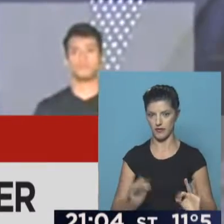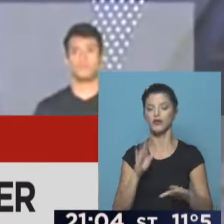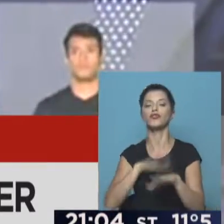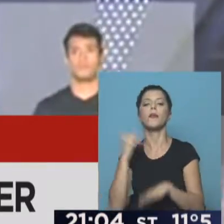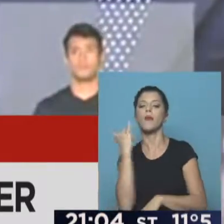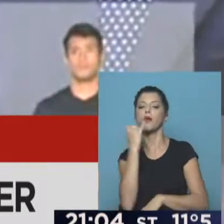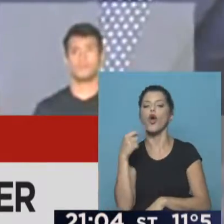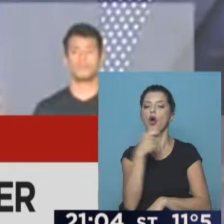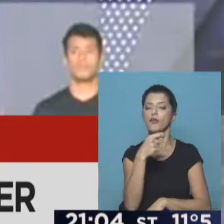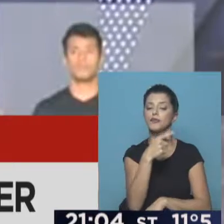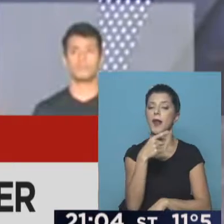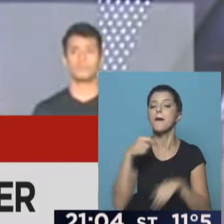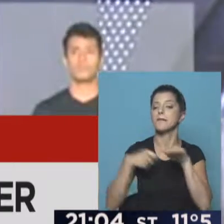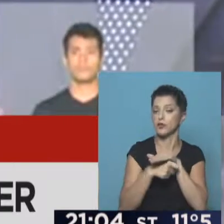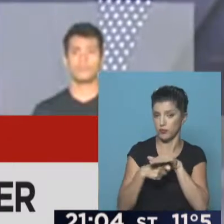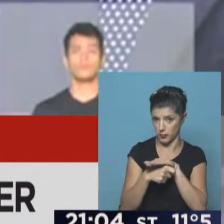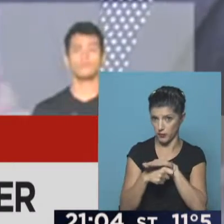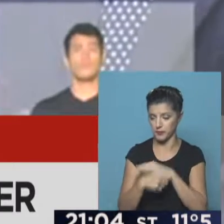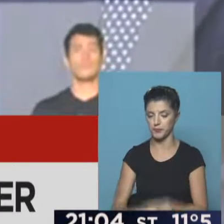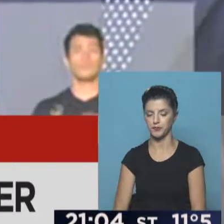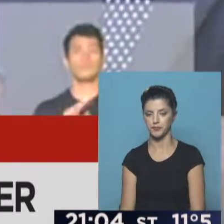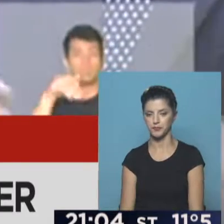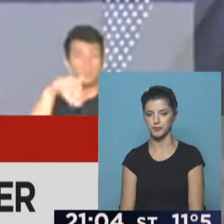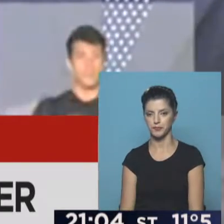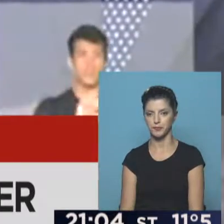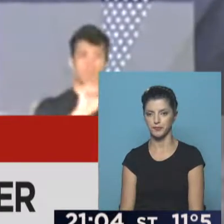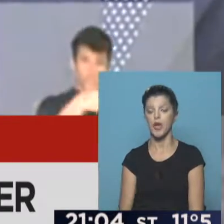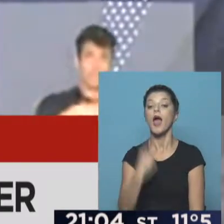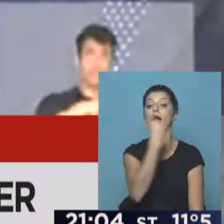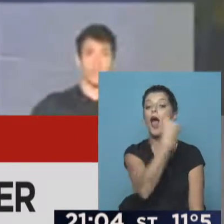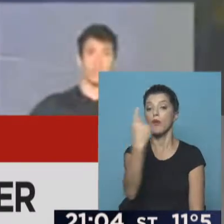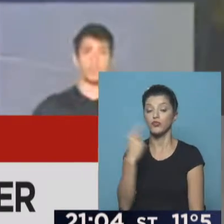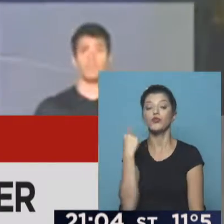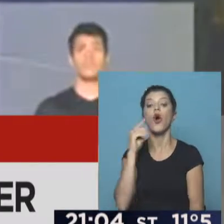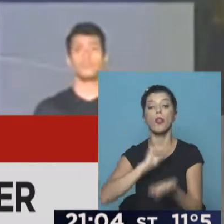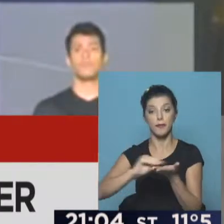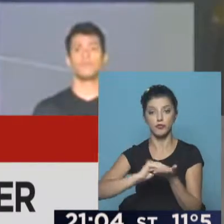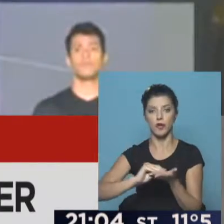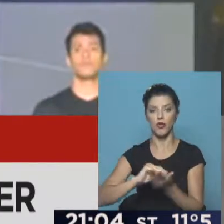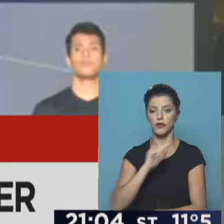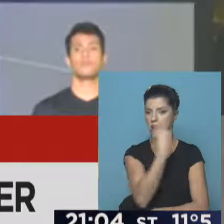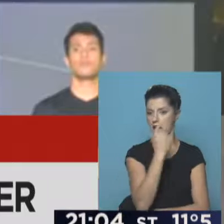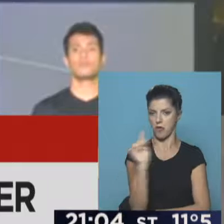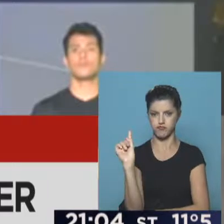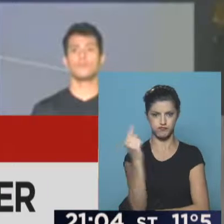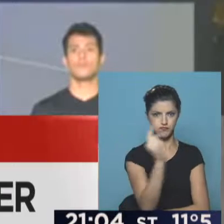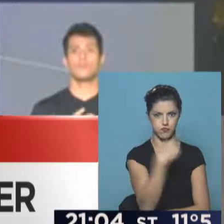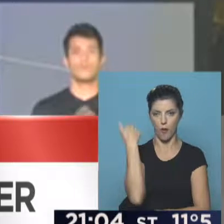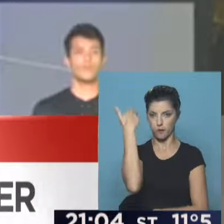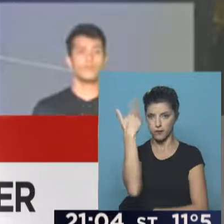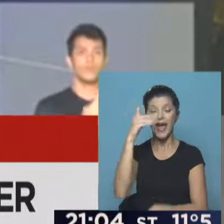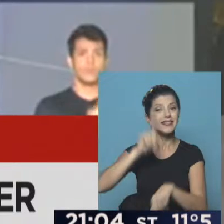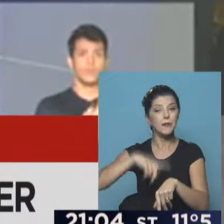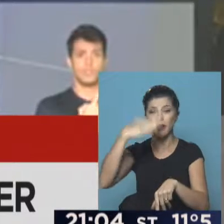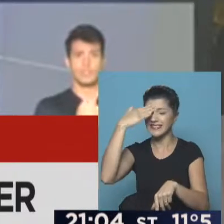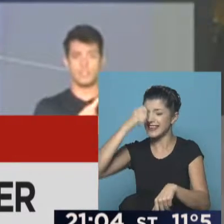sobre el Supremo Tribunal Federal. Digamos que cada diputado se pronunció de manera individual, con derecho a palabra de 15 segundos